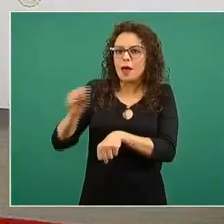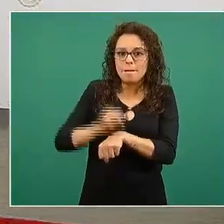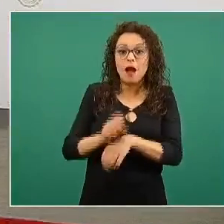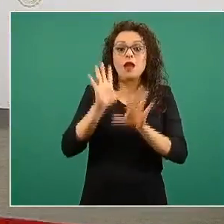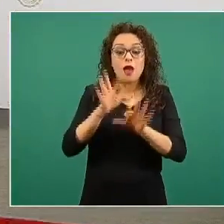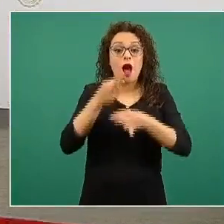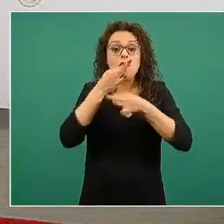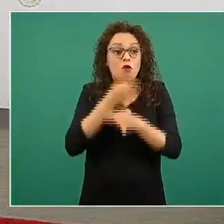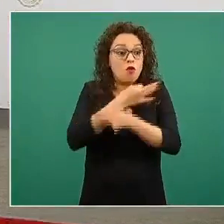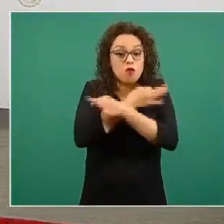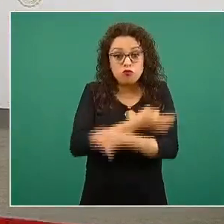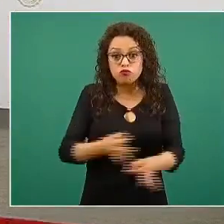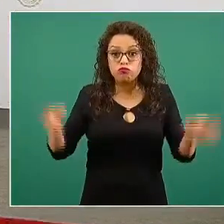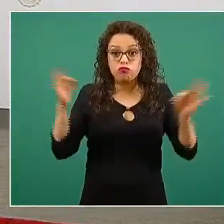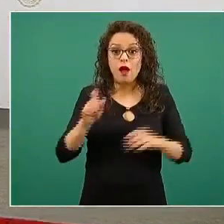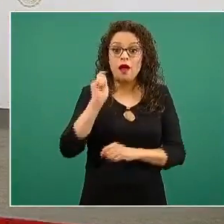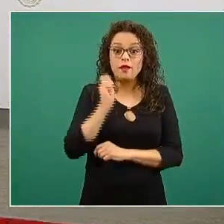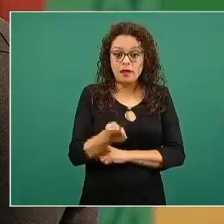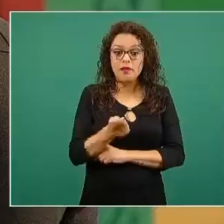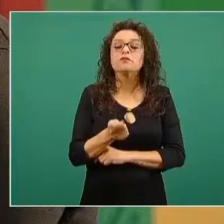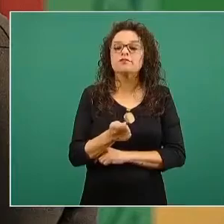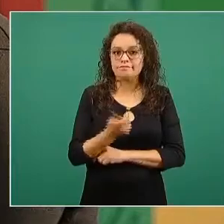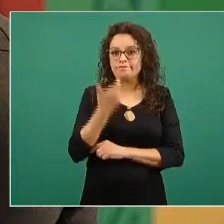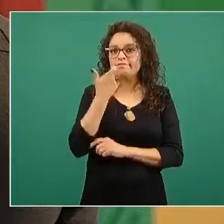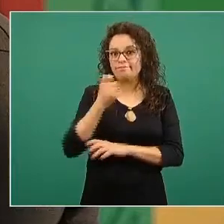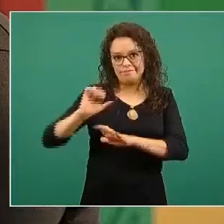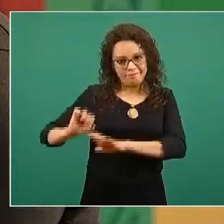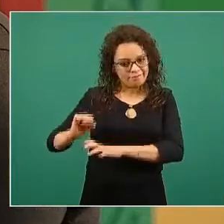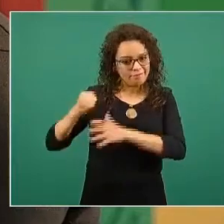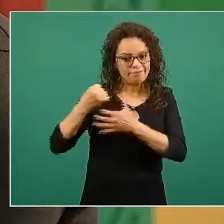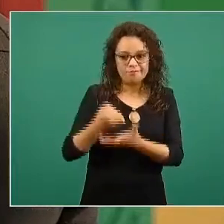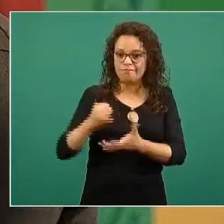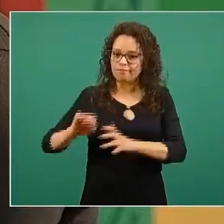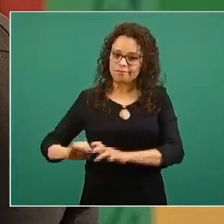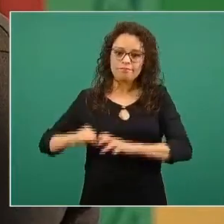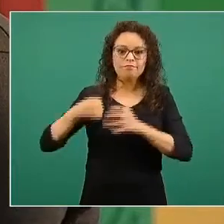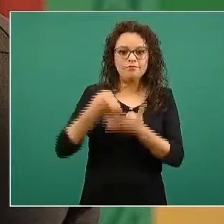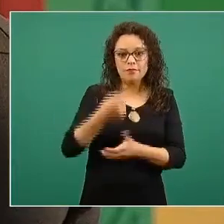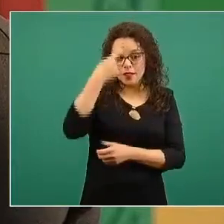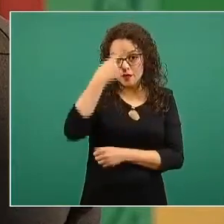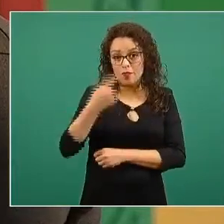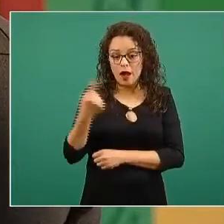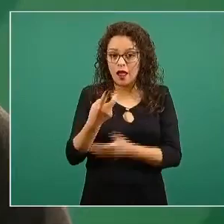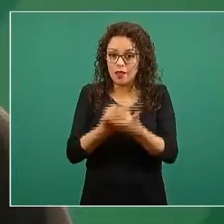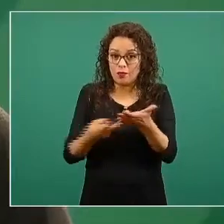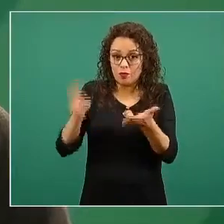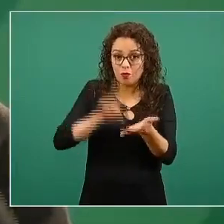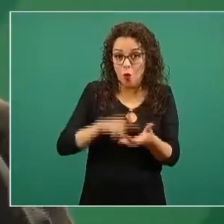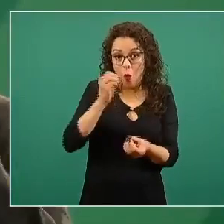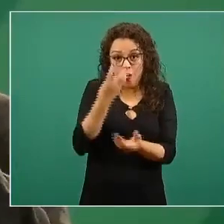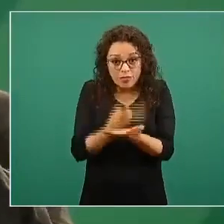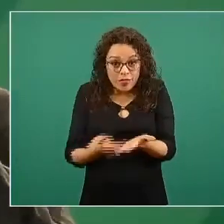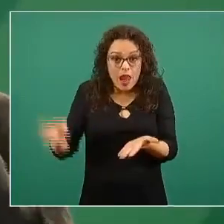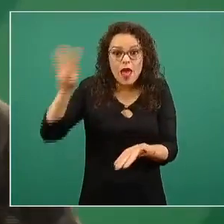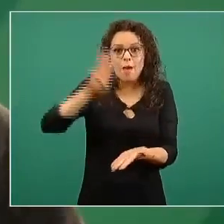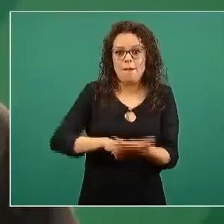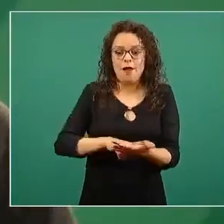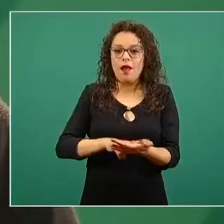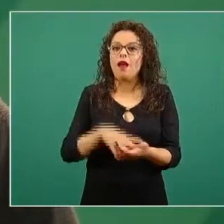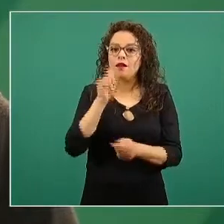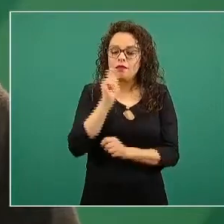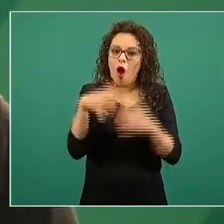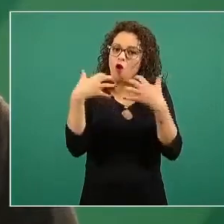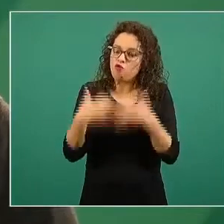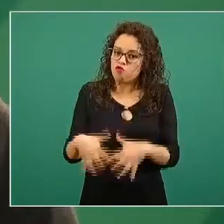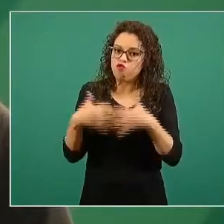que están haciendo inversiones importantes para duplicar o triplicar su capacidad de producción. Esta es